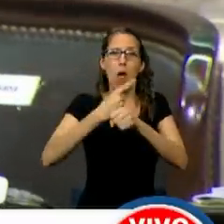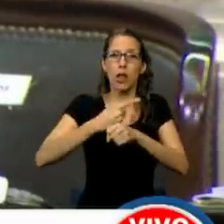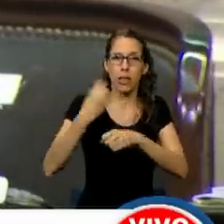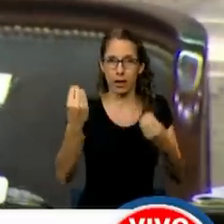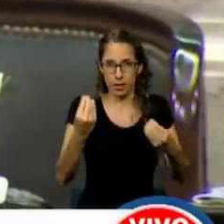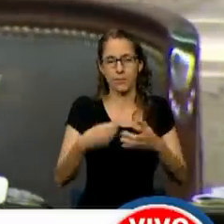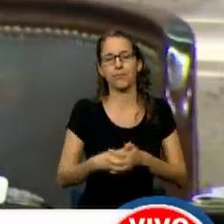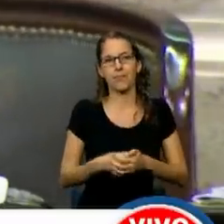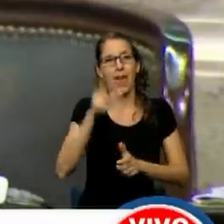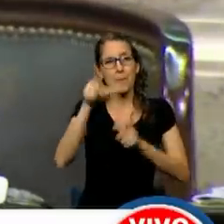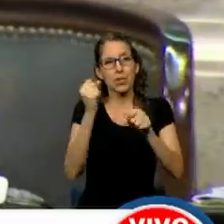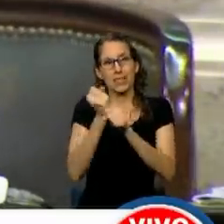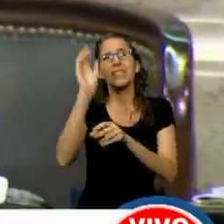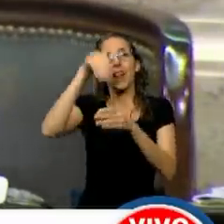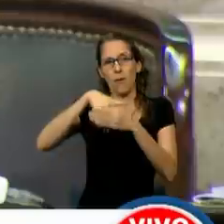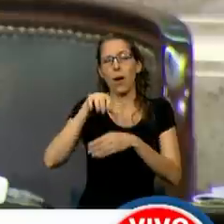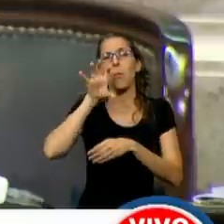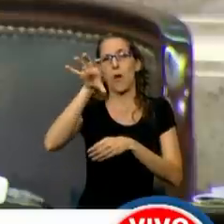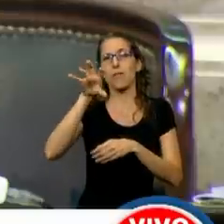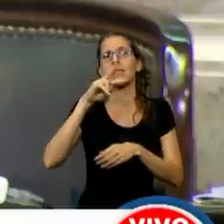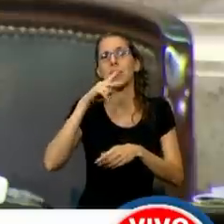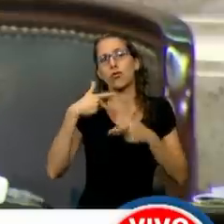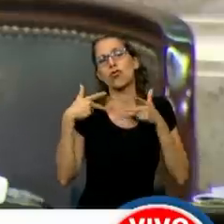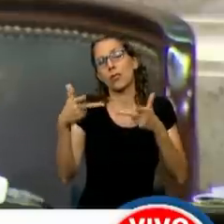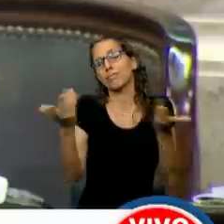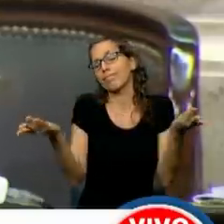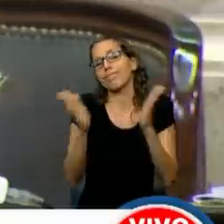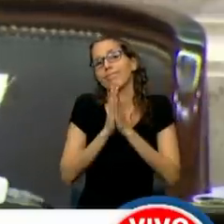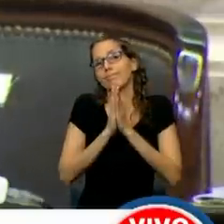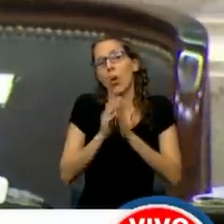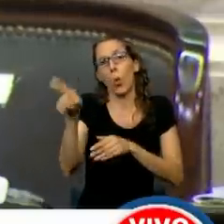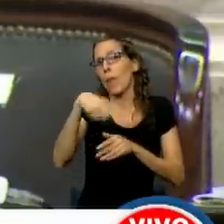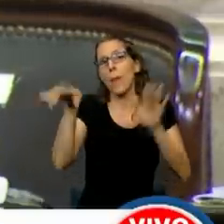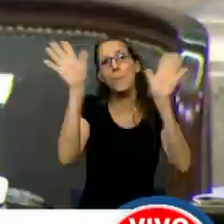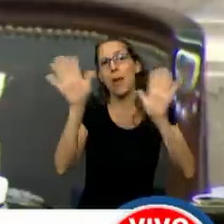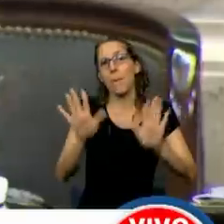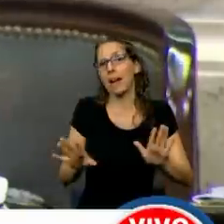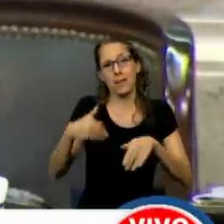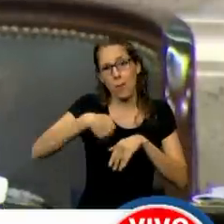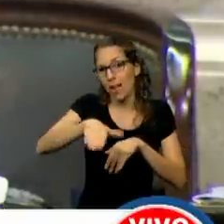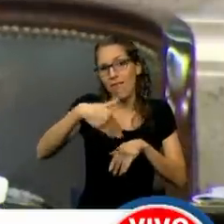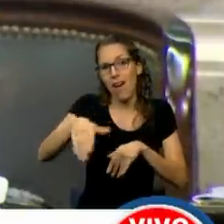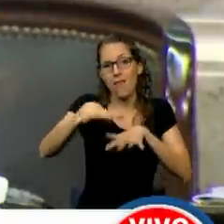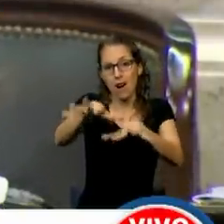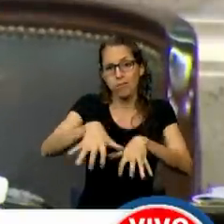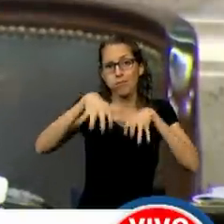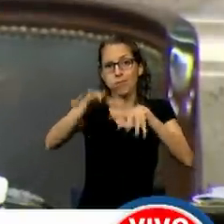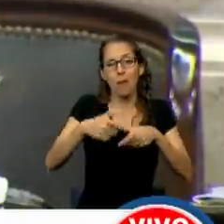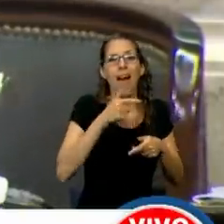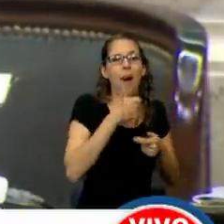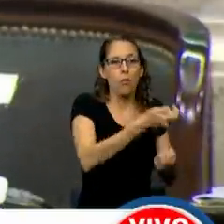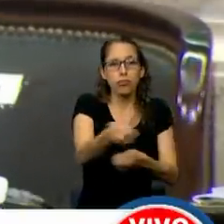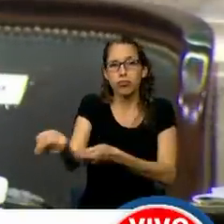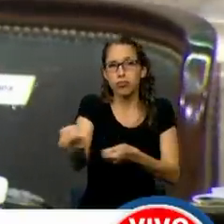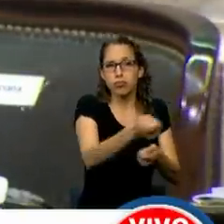pido con prensa y pantalones cortos y zapatillas porque seguramente no podrán regar sus cultivos pero si quizás